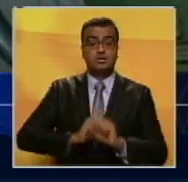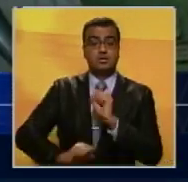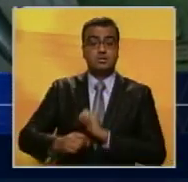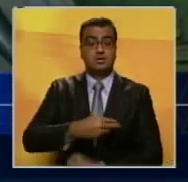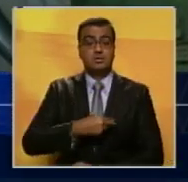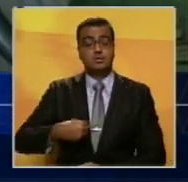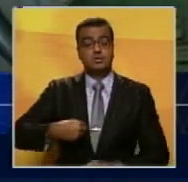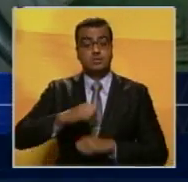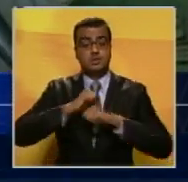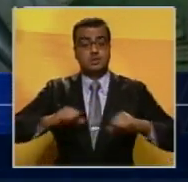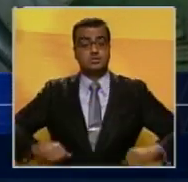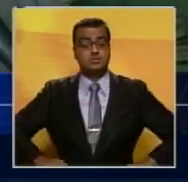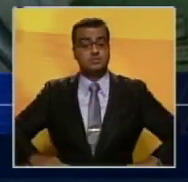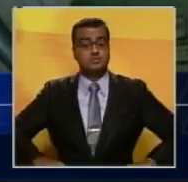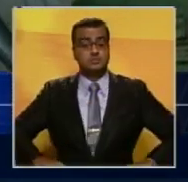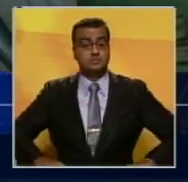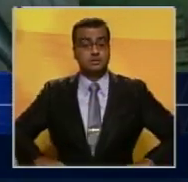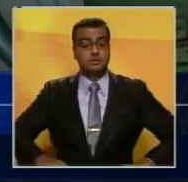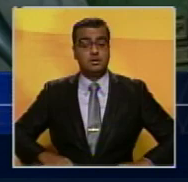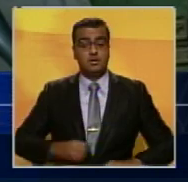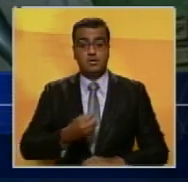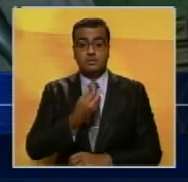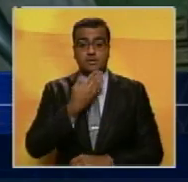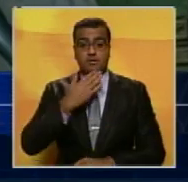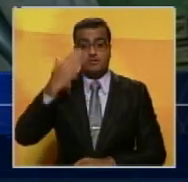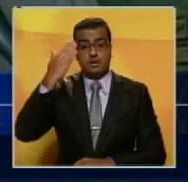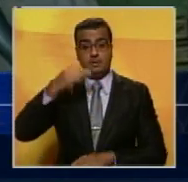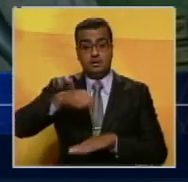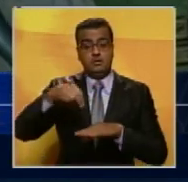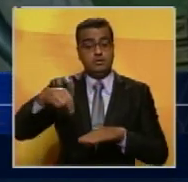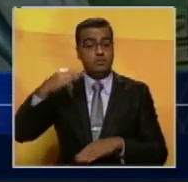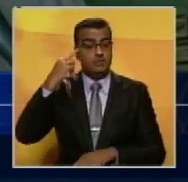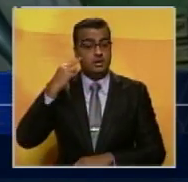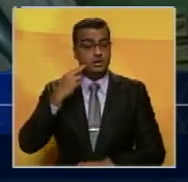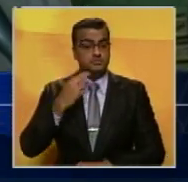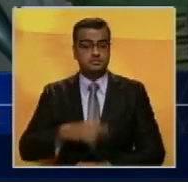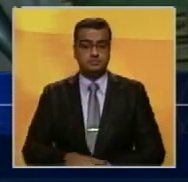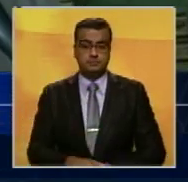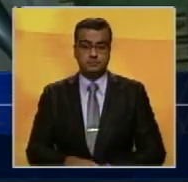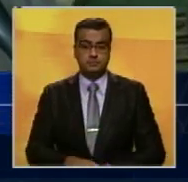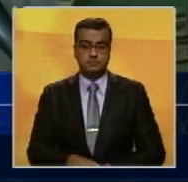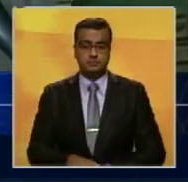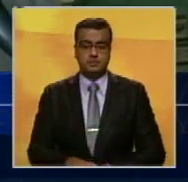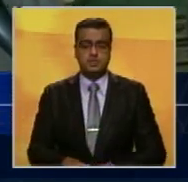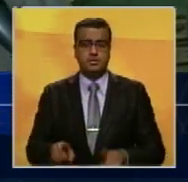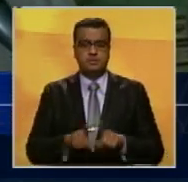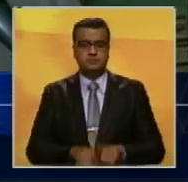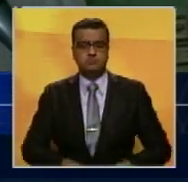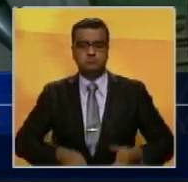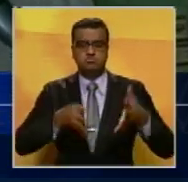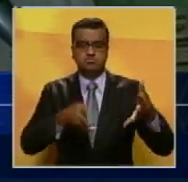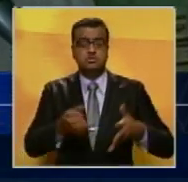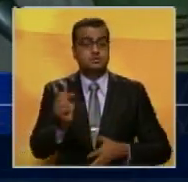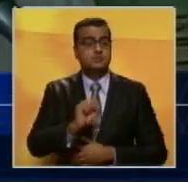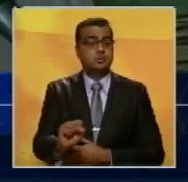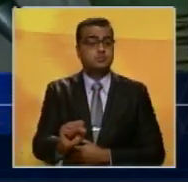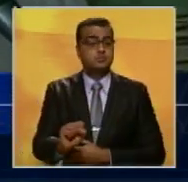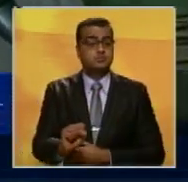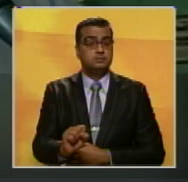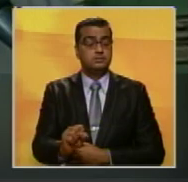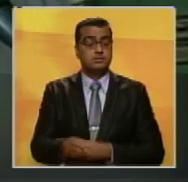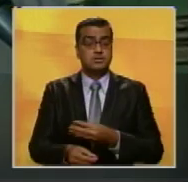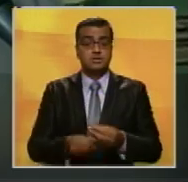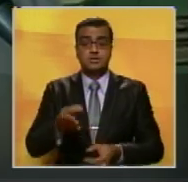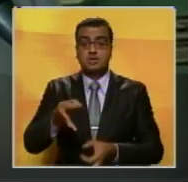nuestros centinelas o daño a los bienes de la Fuerza Armada Nacional Bolivariana, así como también instigación a la rebelión, van a ser